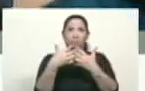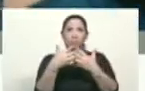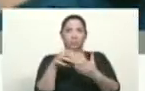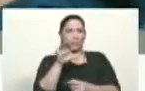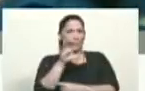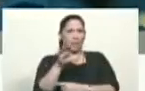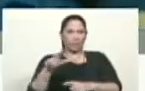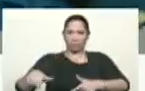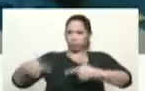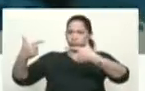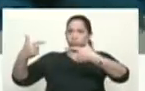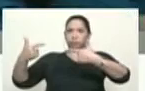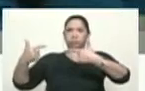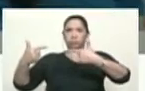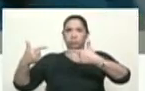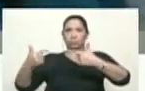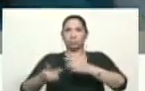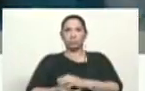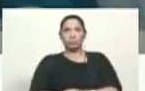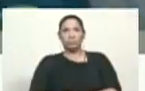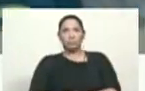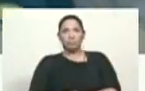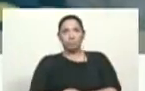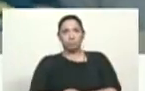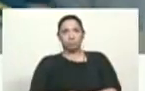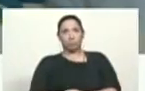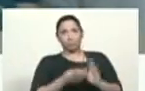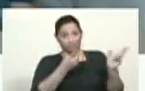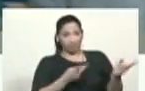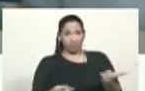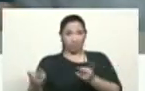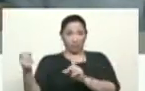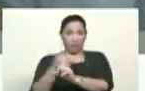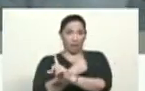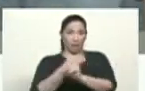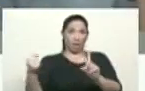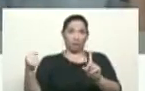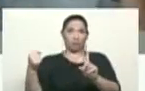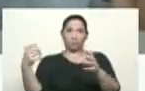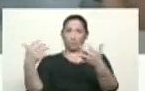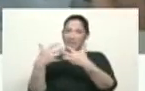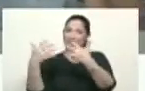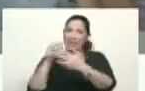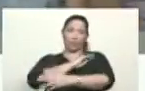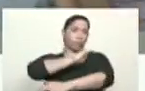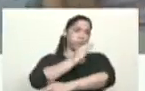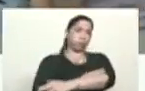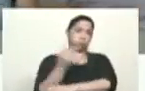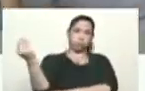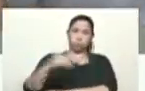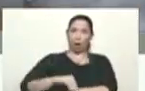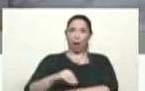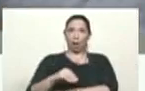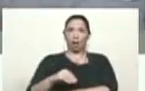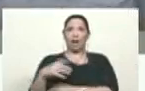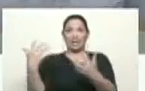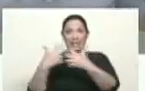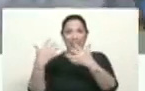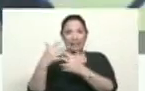en confrontación. Hemos recibido ataques. La guerra más fuerte en este momento es la guerra